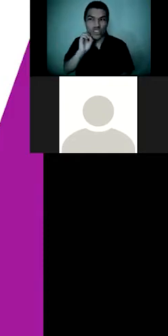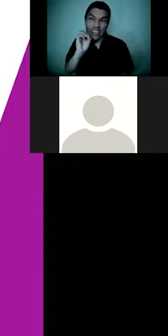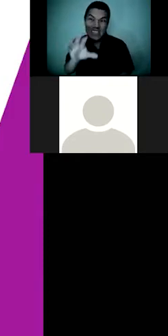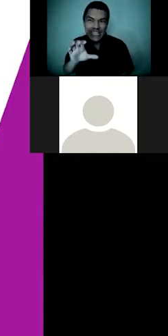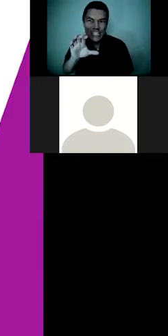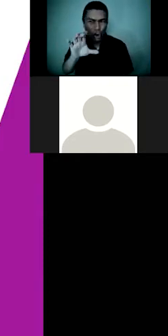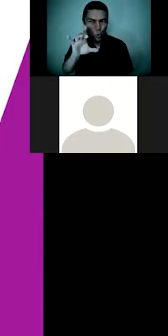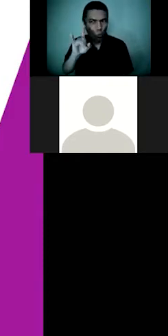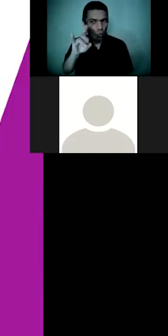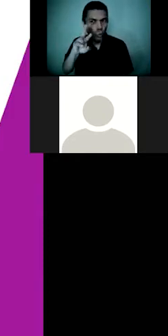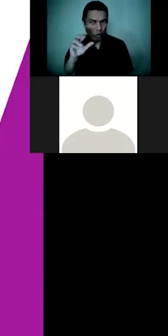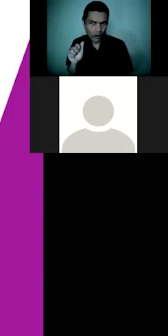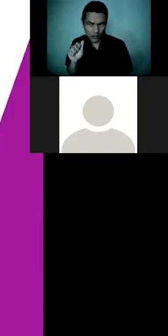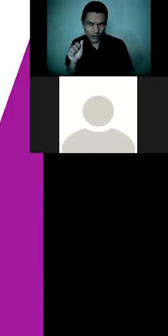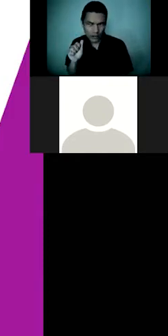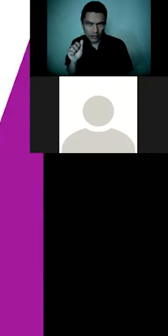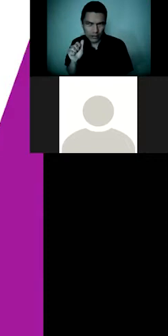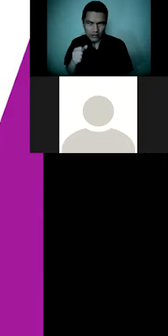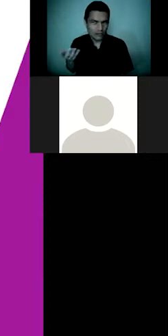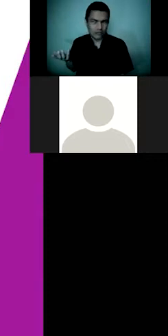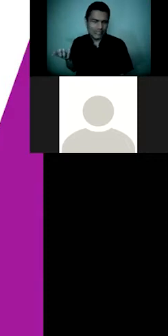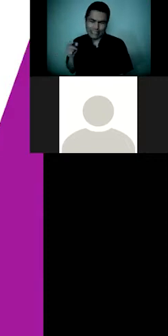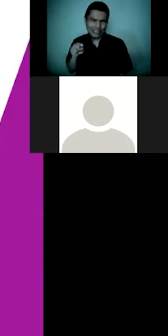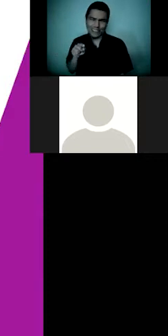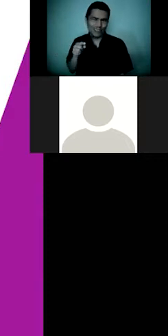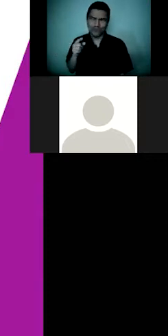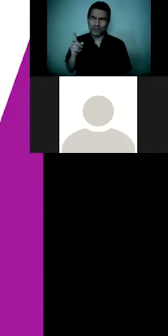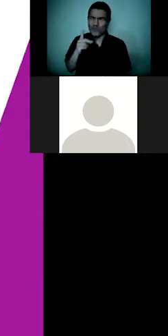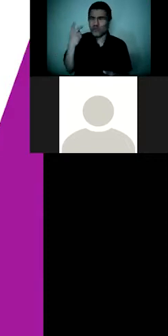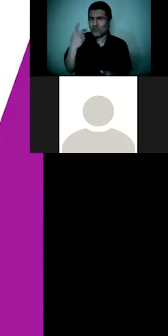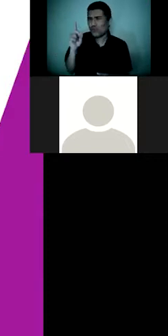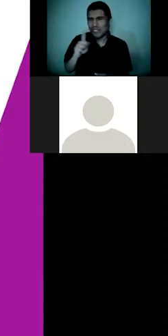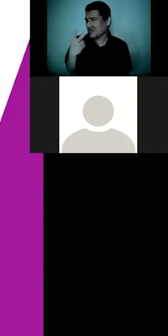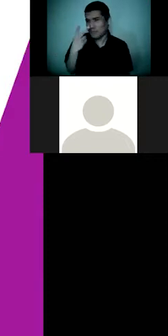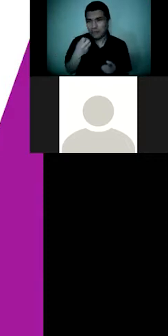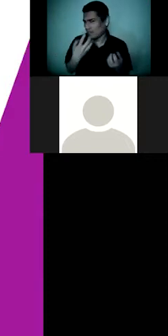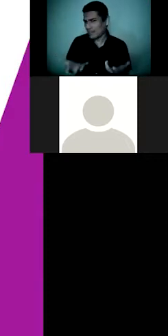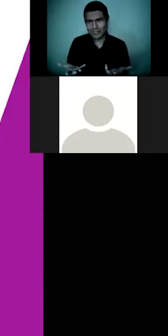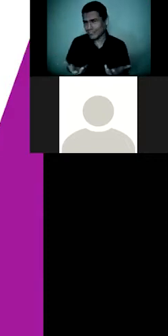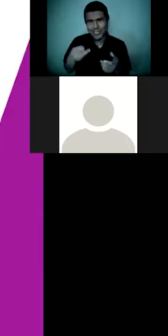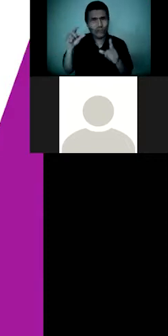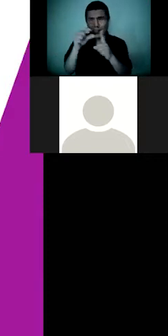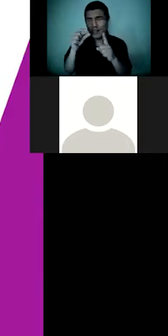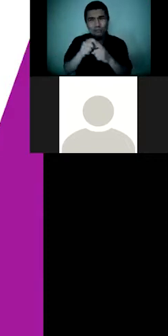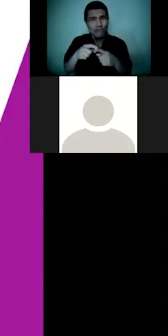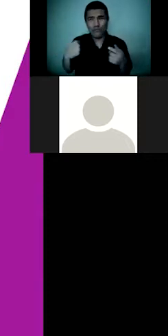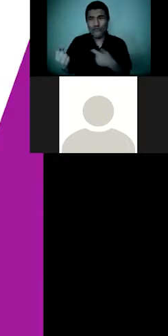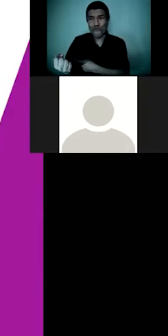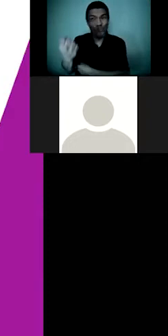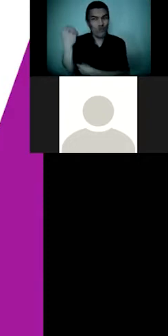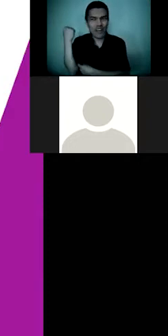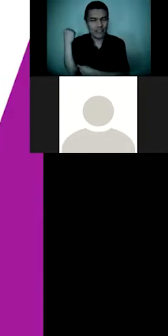me ofende cuando dicen eso, que hay que buscar la cura para nosotros. Eso no lo acepto. No me gusta que digan